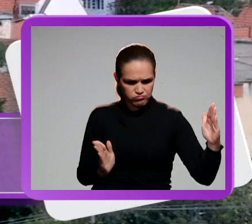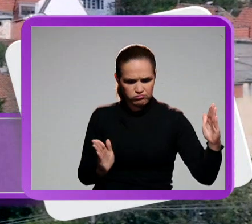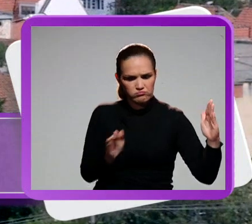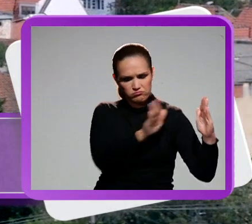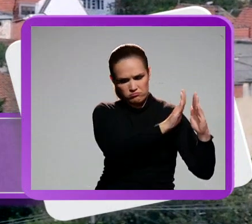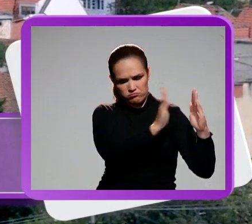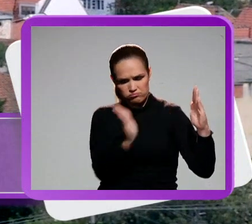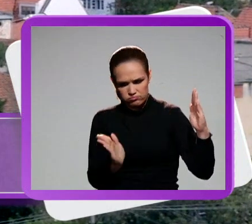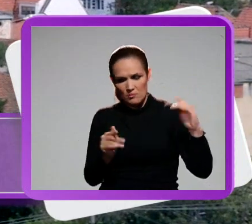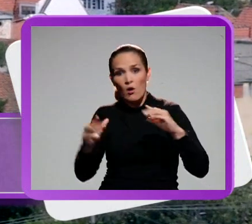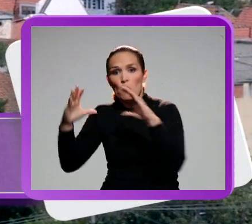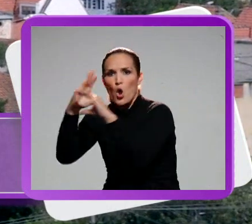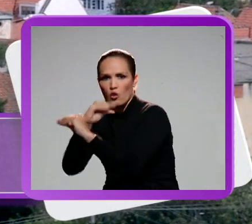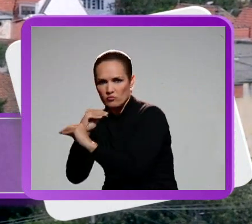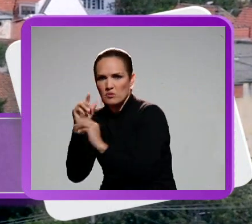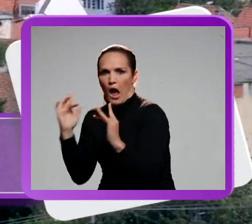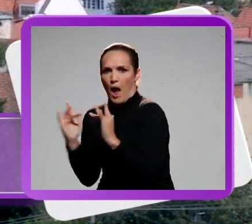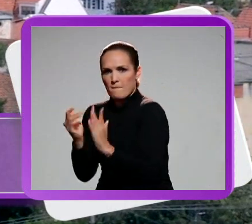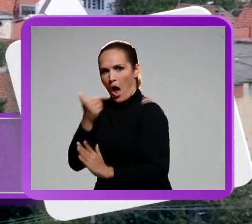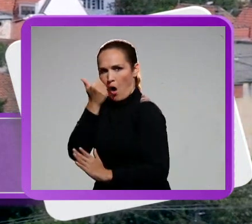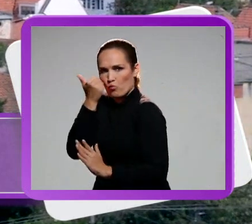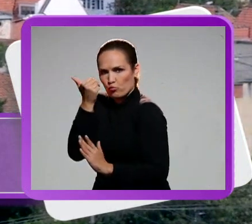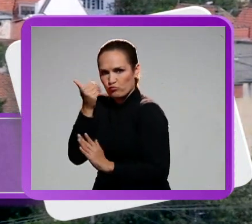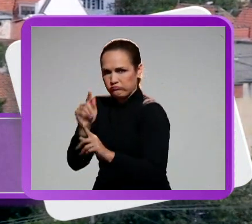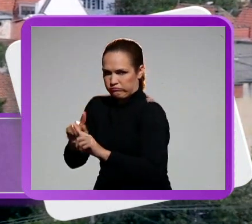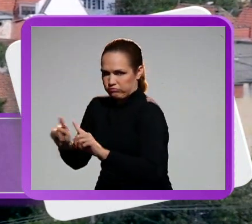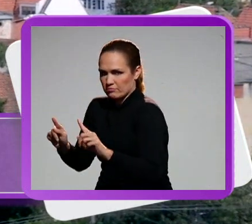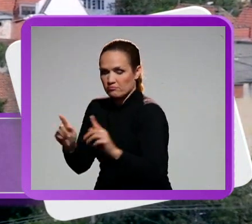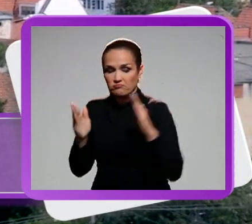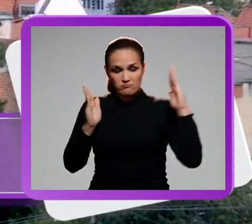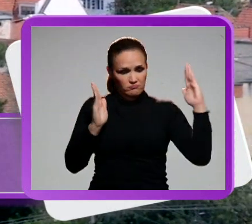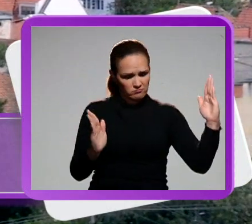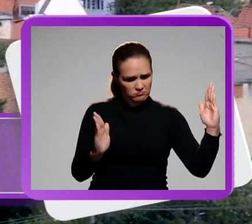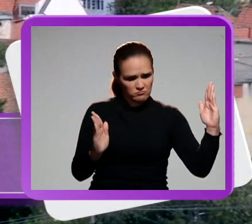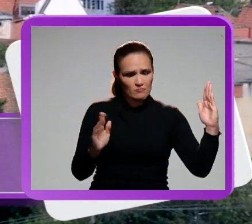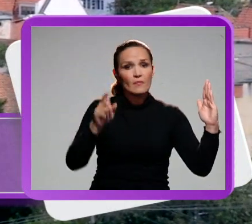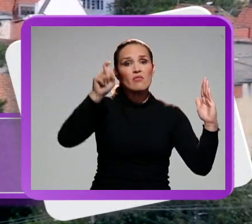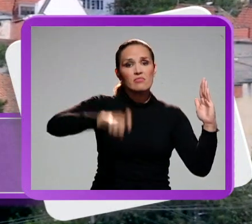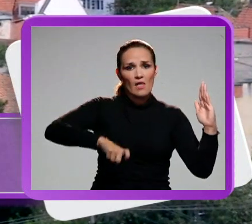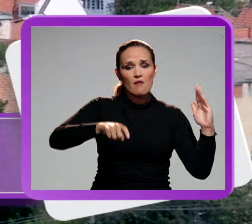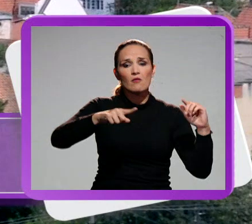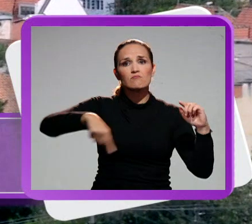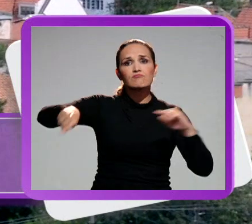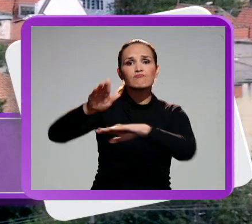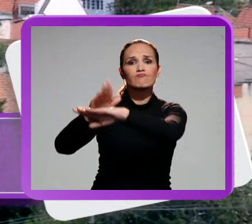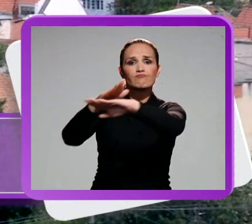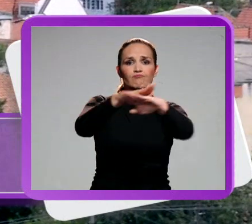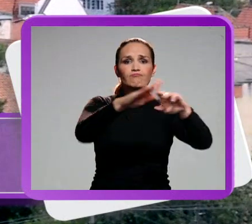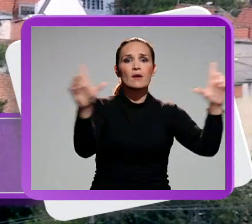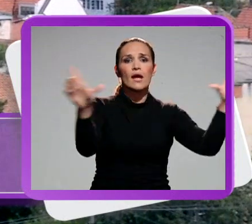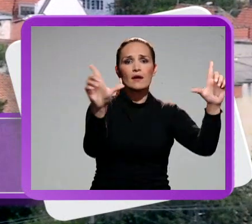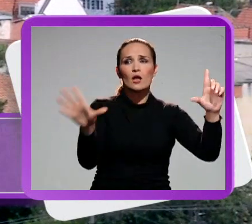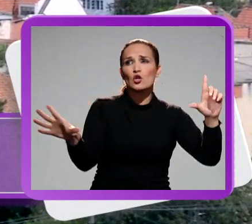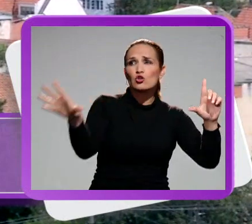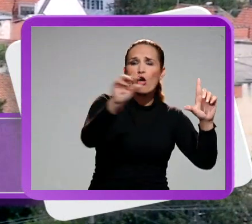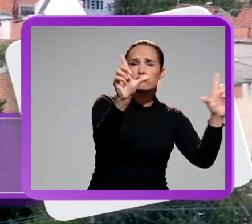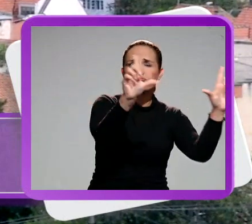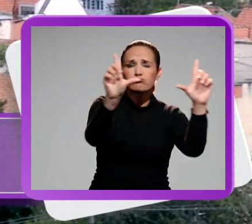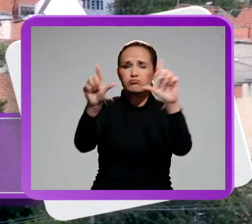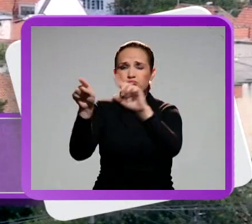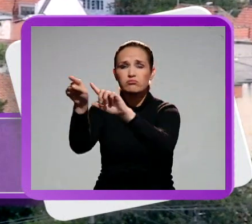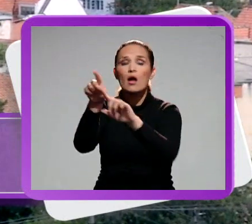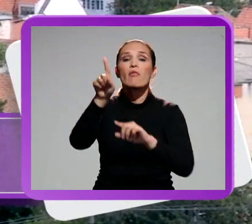infantil que más que franja ellos nos tienen que cumplir con unas horas de programación. Son